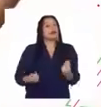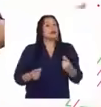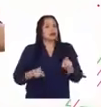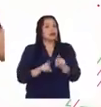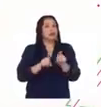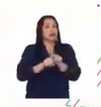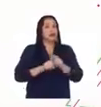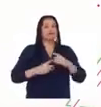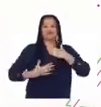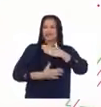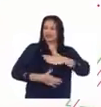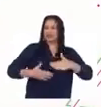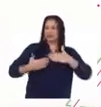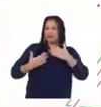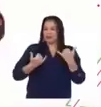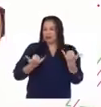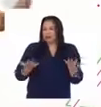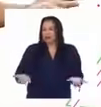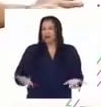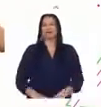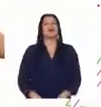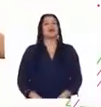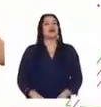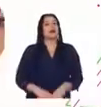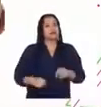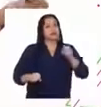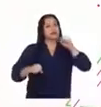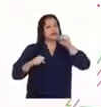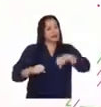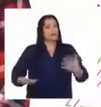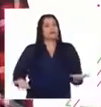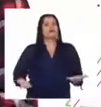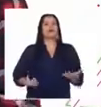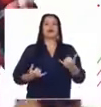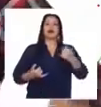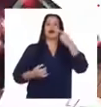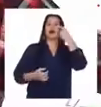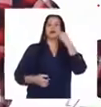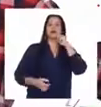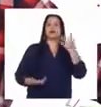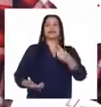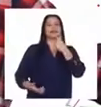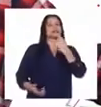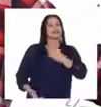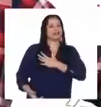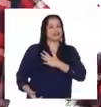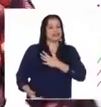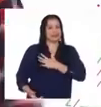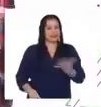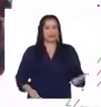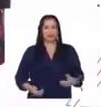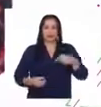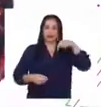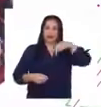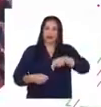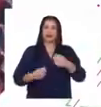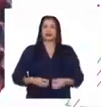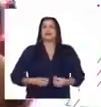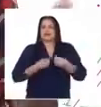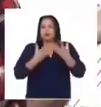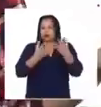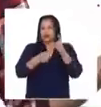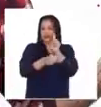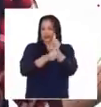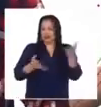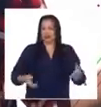no?, entretenernos en el camino. Y así es, chicos y chicas estudiantes de quinto de secundaria, esto es para